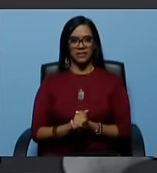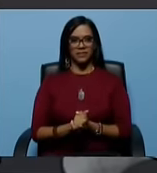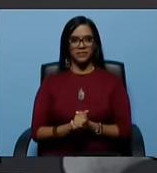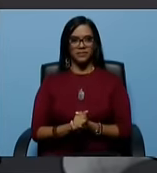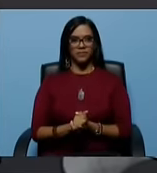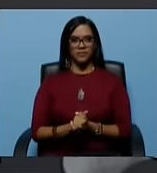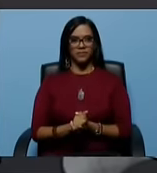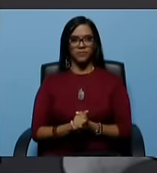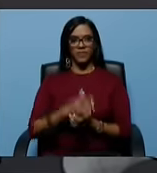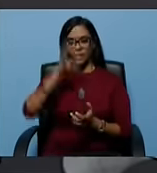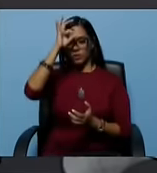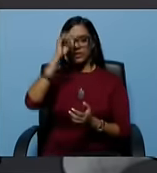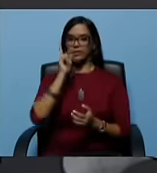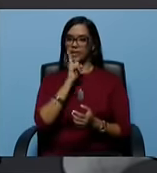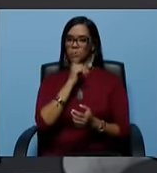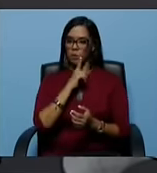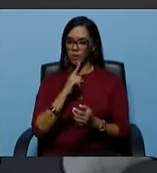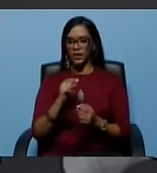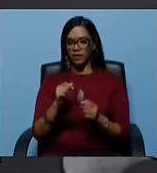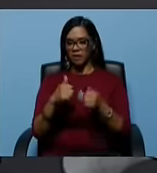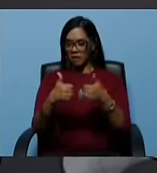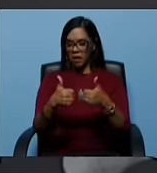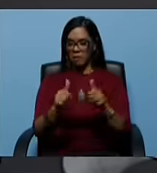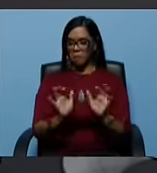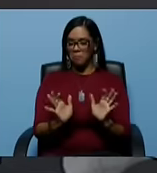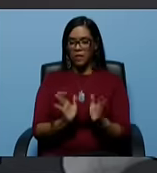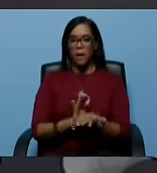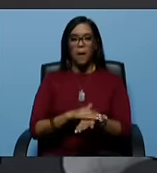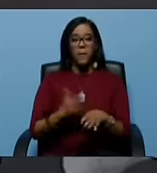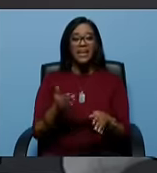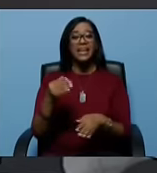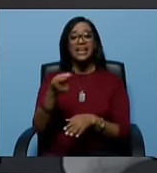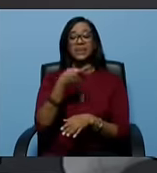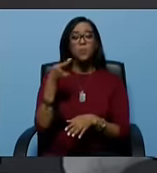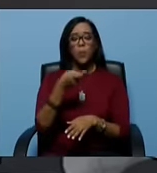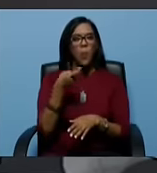No sé si el término es adecuado, ¿va? Porque es que están buscando...